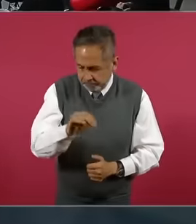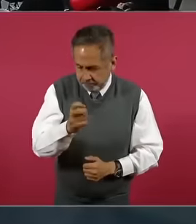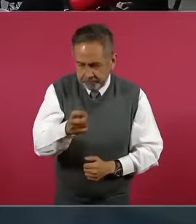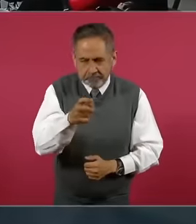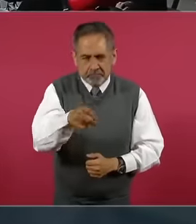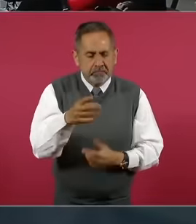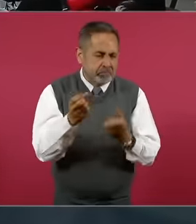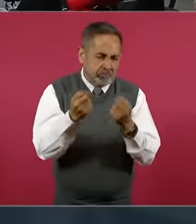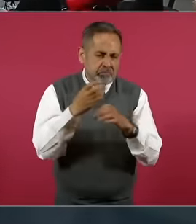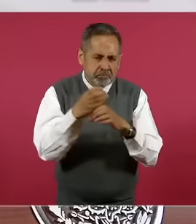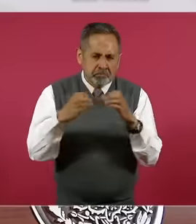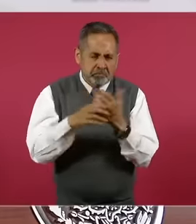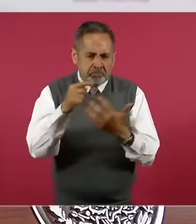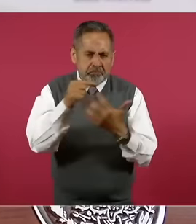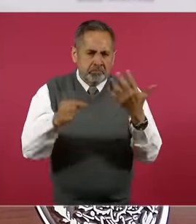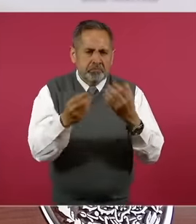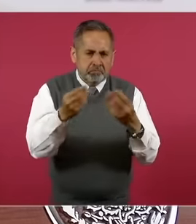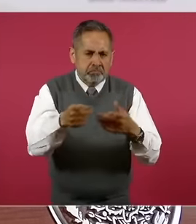sí, muchas cosas.